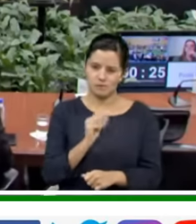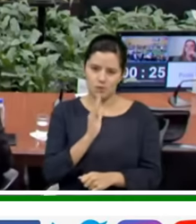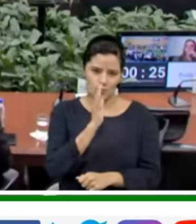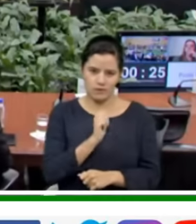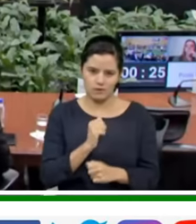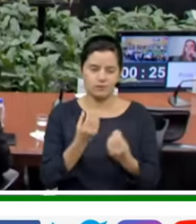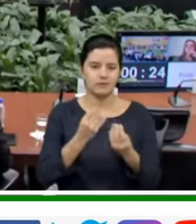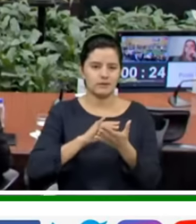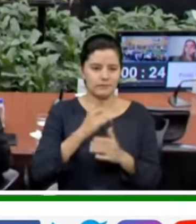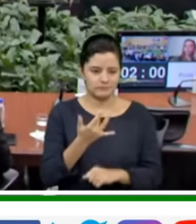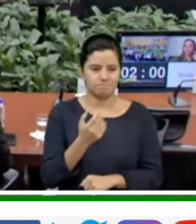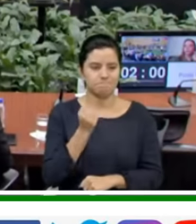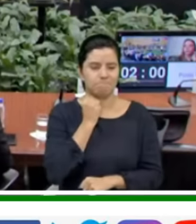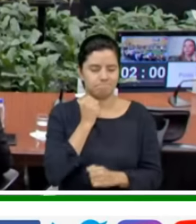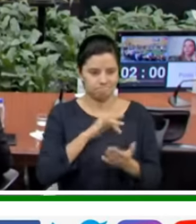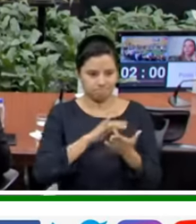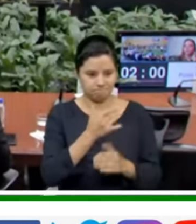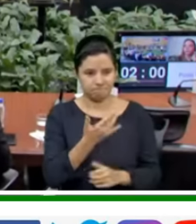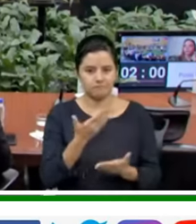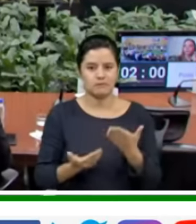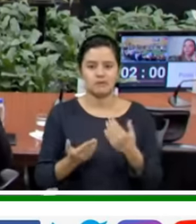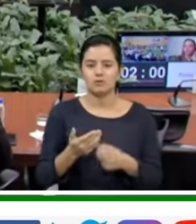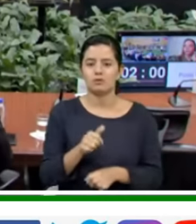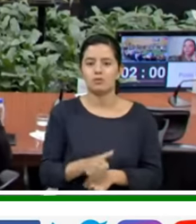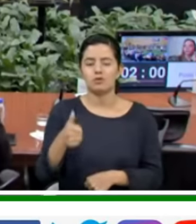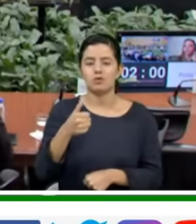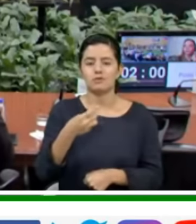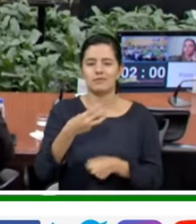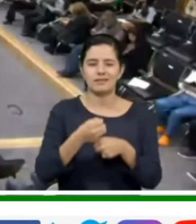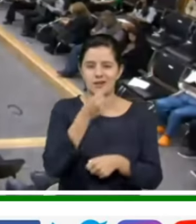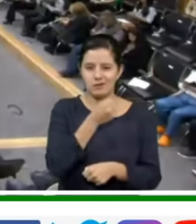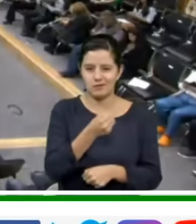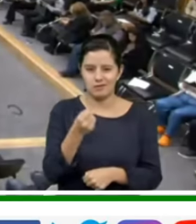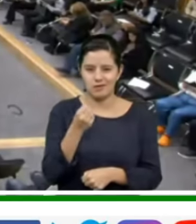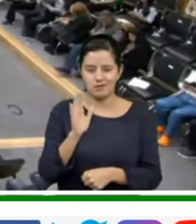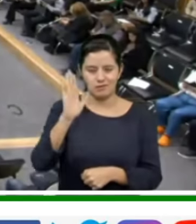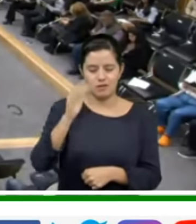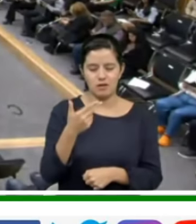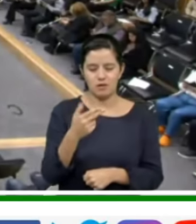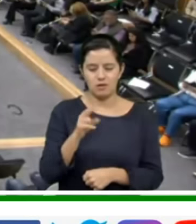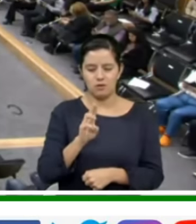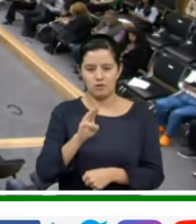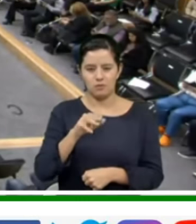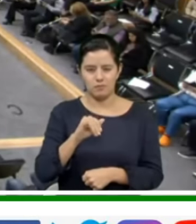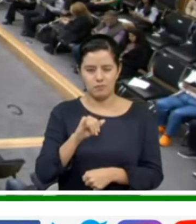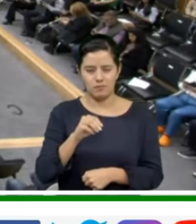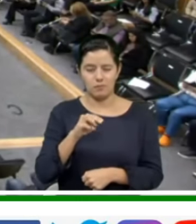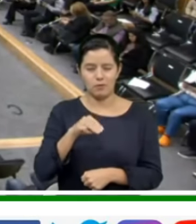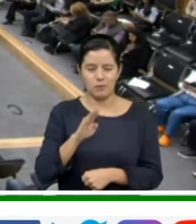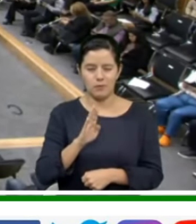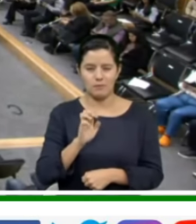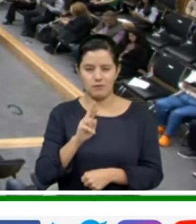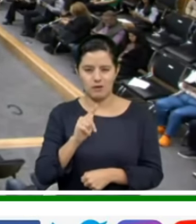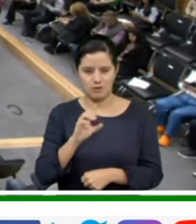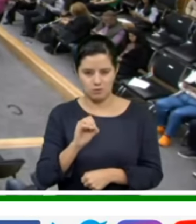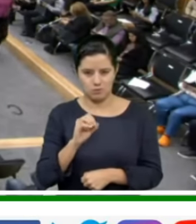a usted senador alguien más en tercera ronda Humberto Aguilar graci